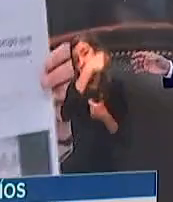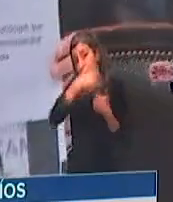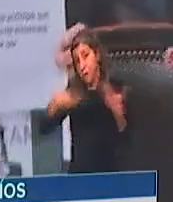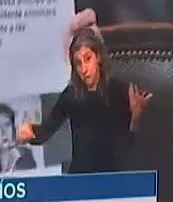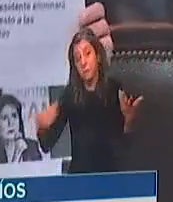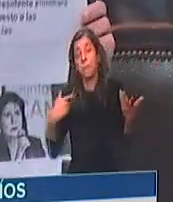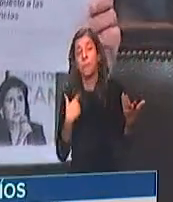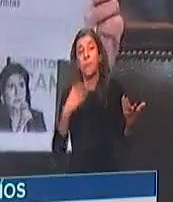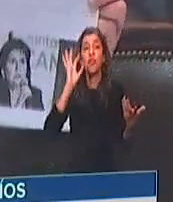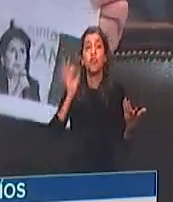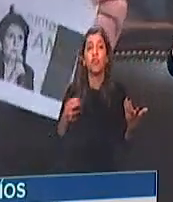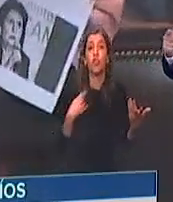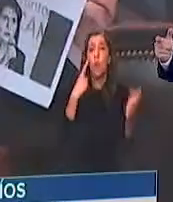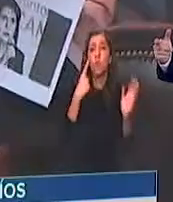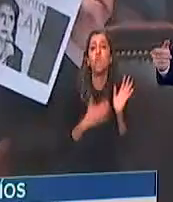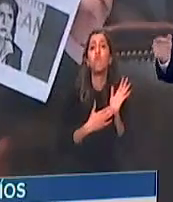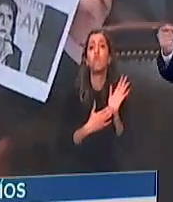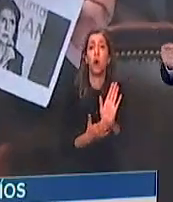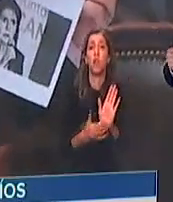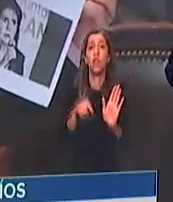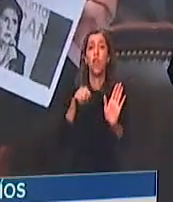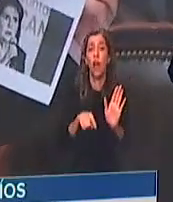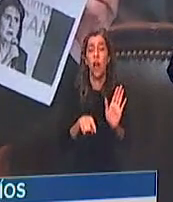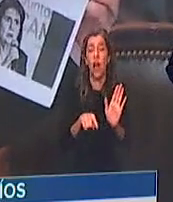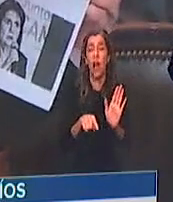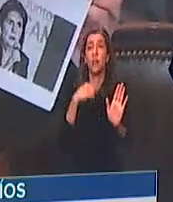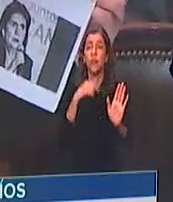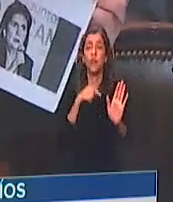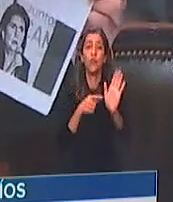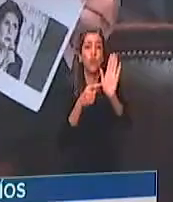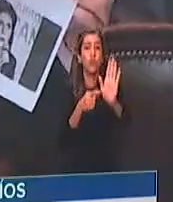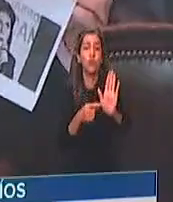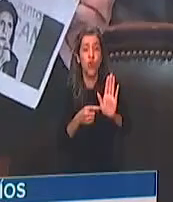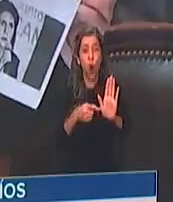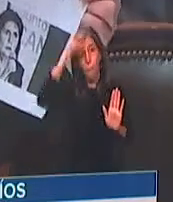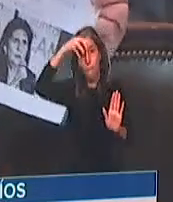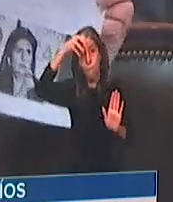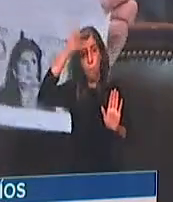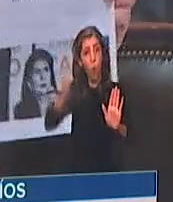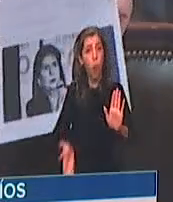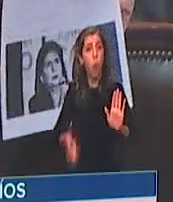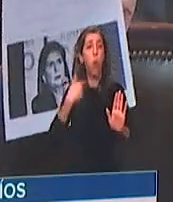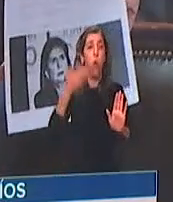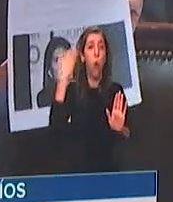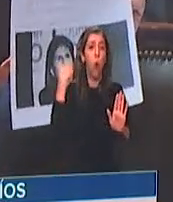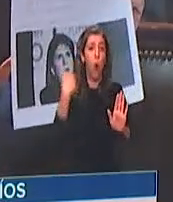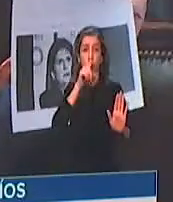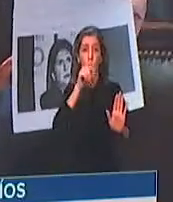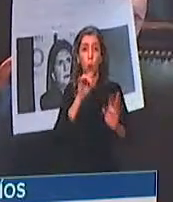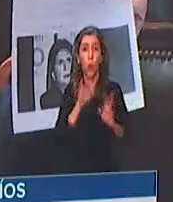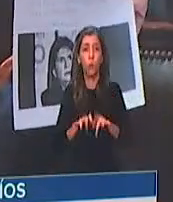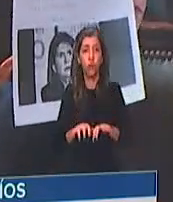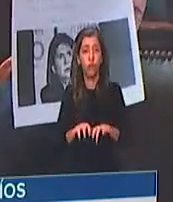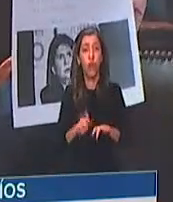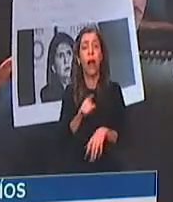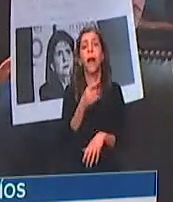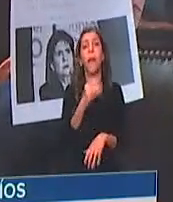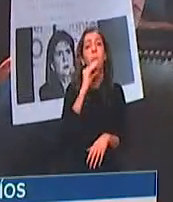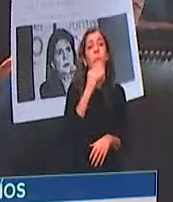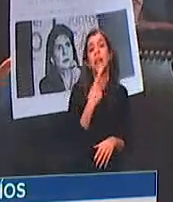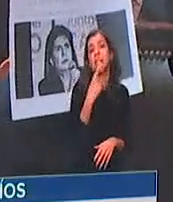maa casareto es uno de los referentes que está defendiendo este proyecto de Sergio maa para que se elimine la cuarta categoría de